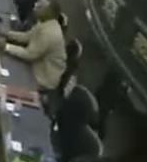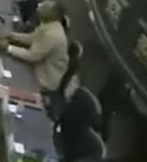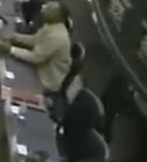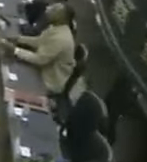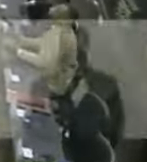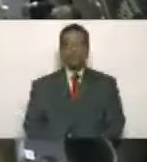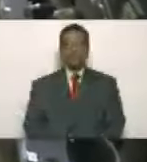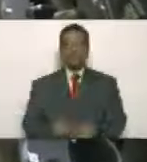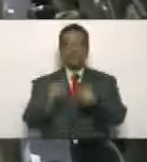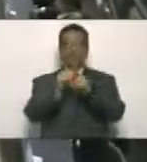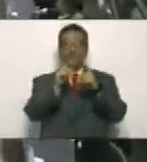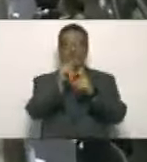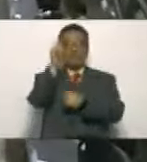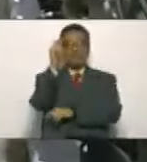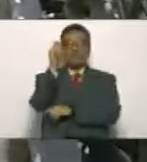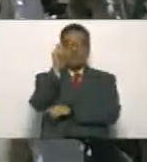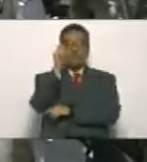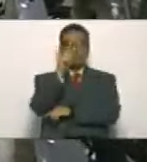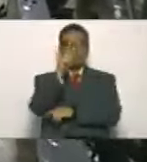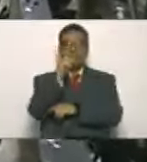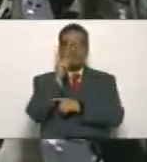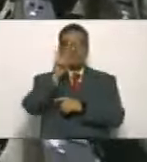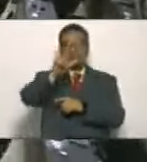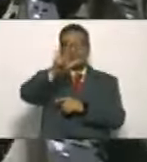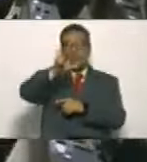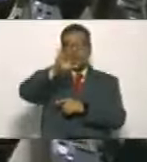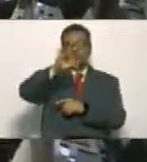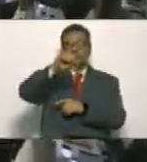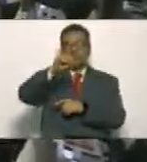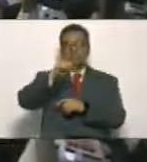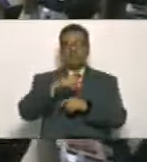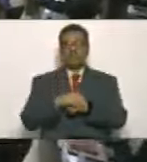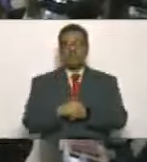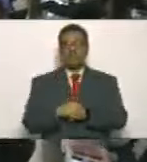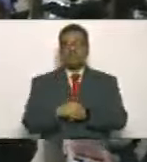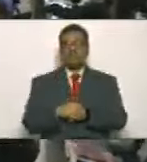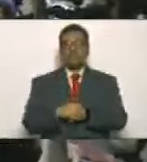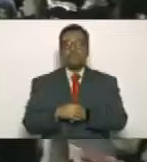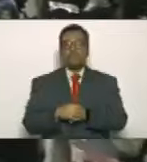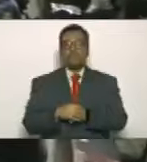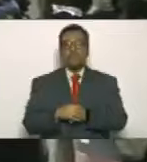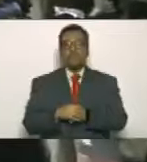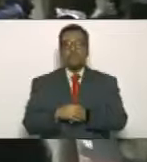Voy a dar en el derecho de palabra al diputado Luis Eduardo Martínez.